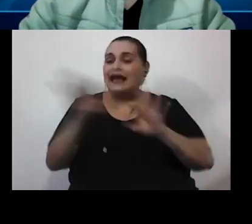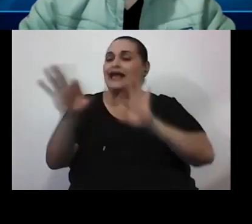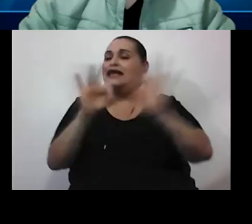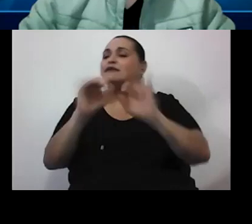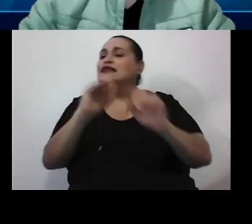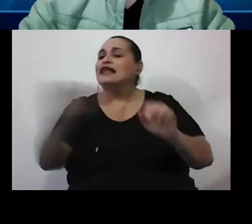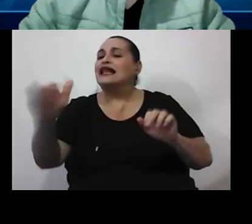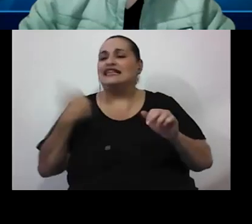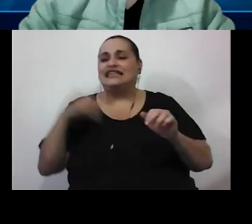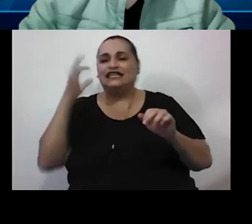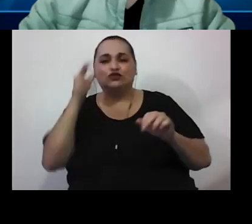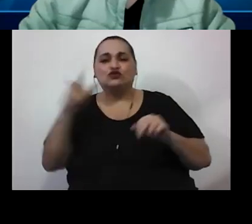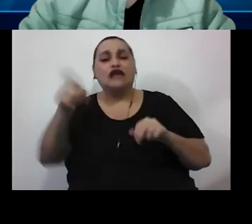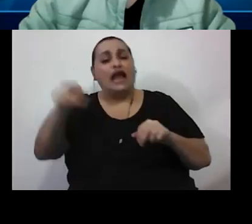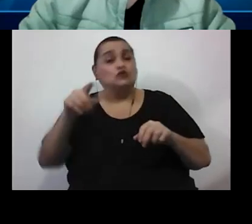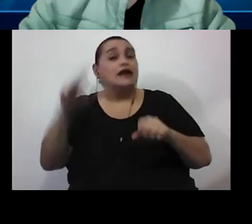descubrir